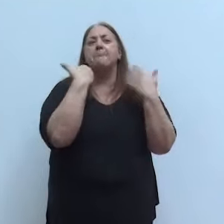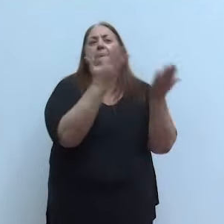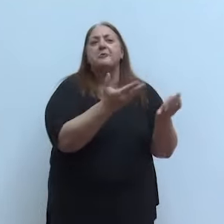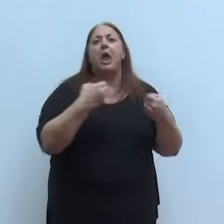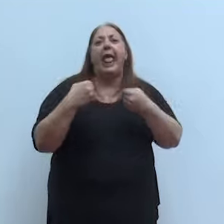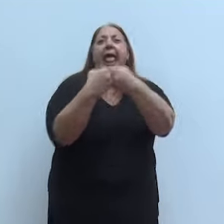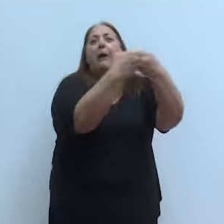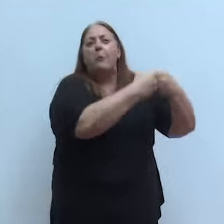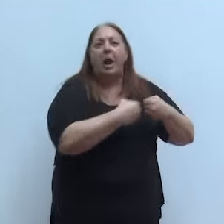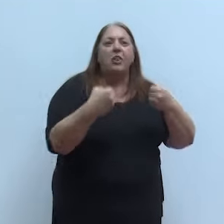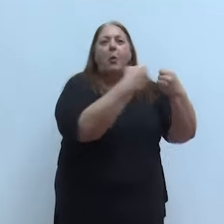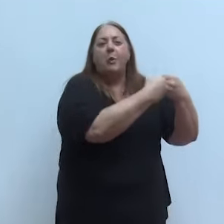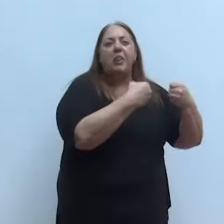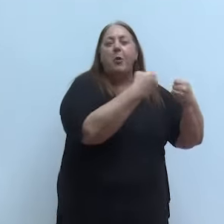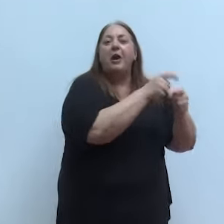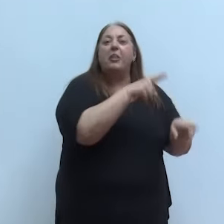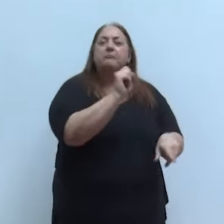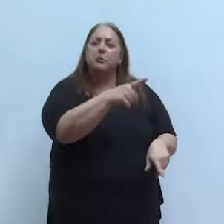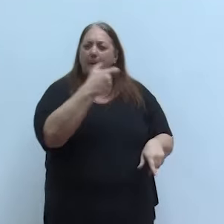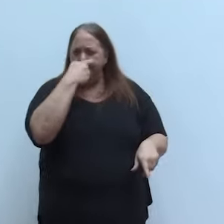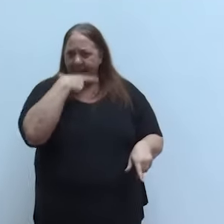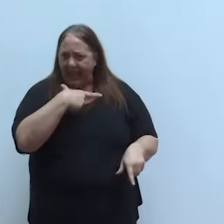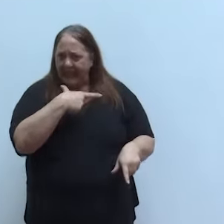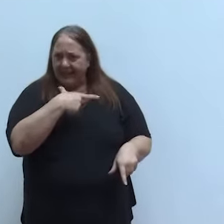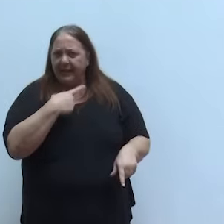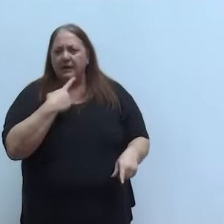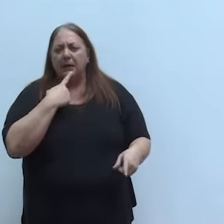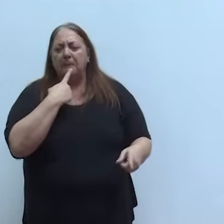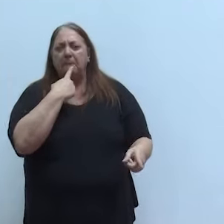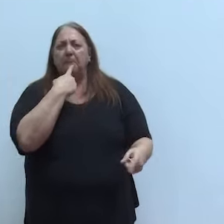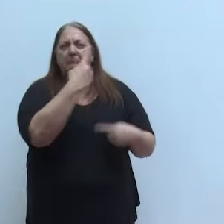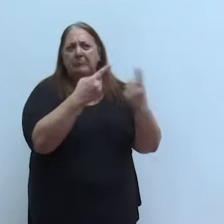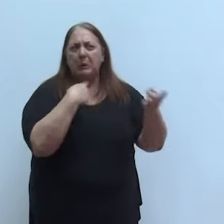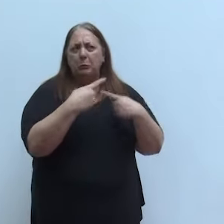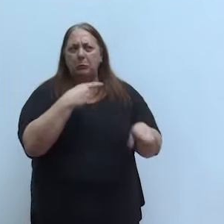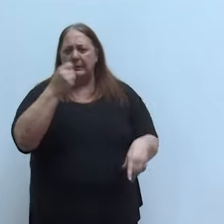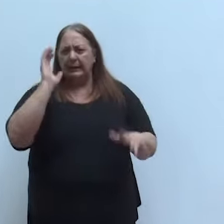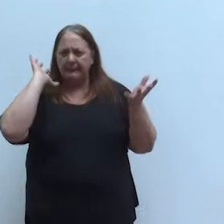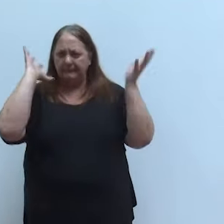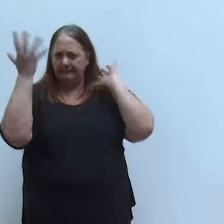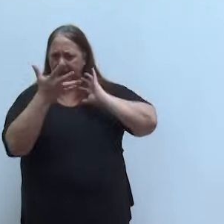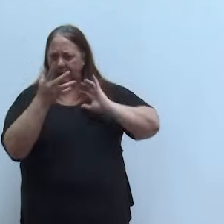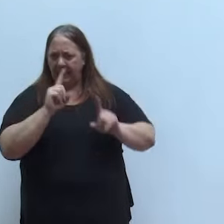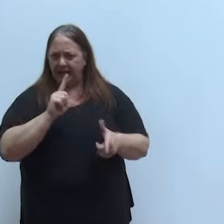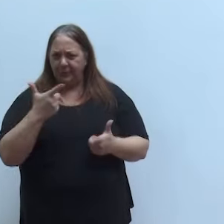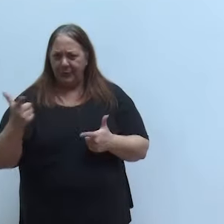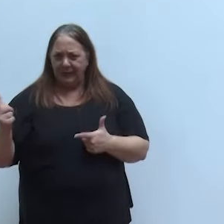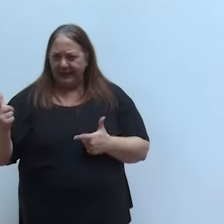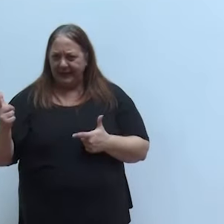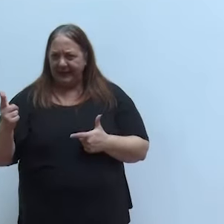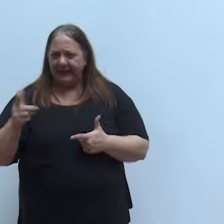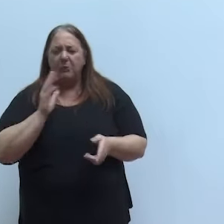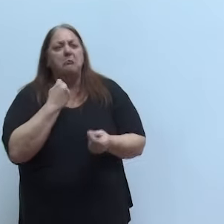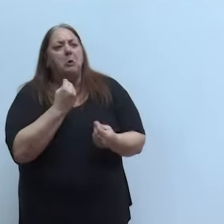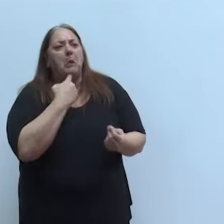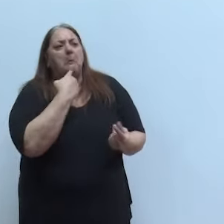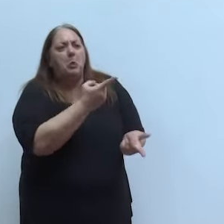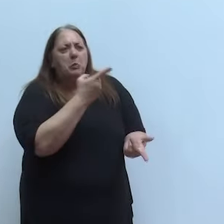estas cosas y no le repregunta a mi ley cuando empieza a instalar su discursividad tan agresiva